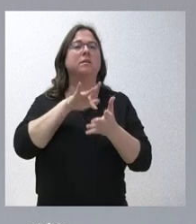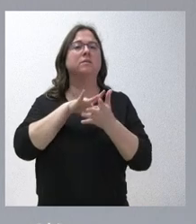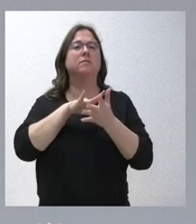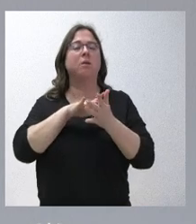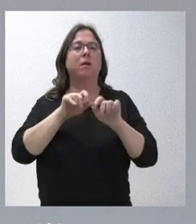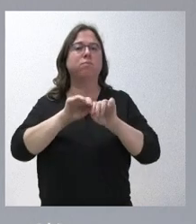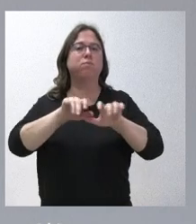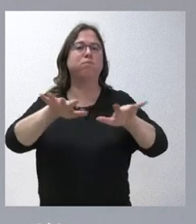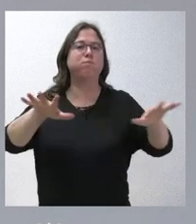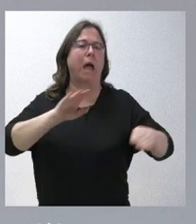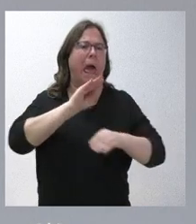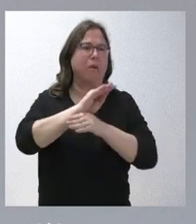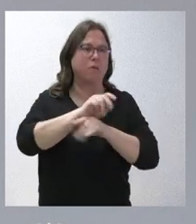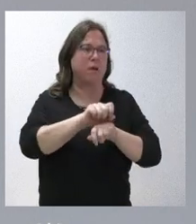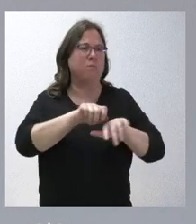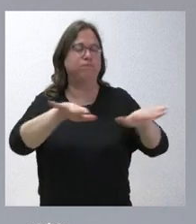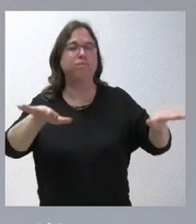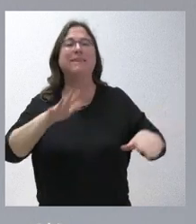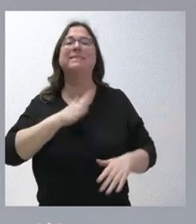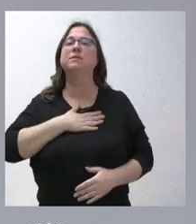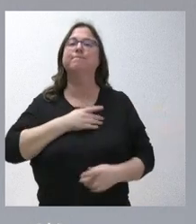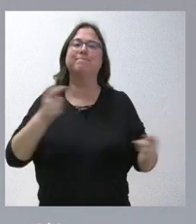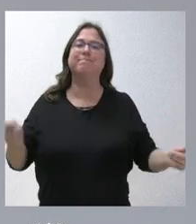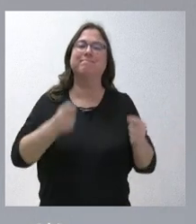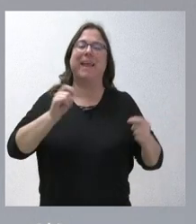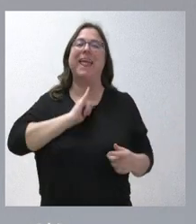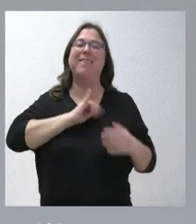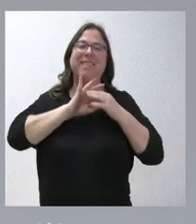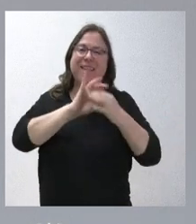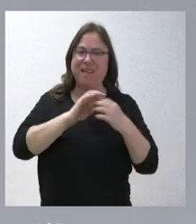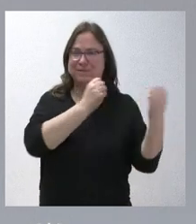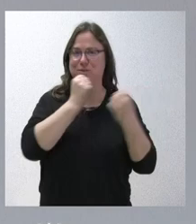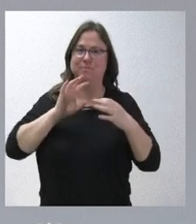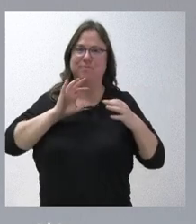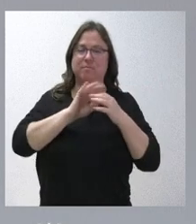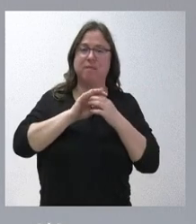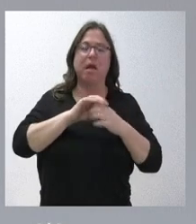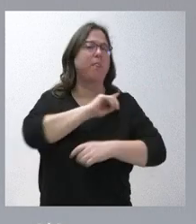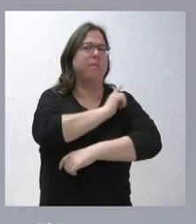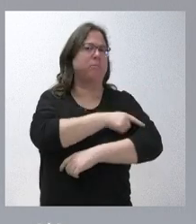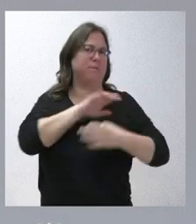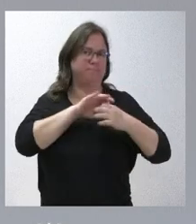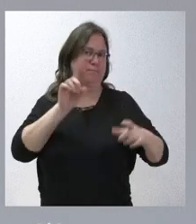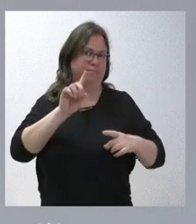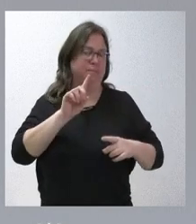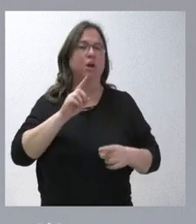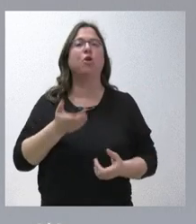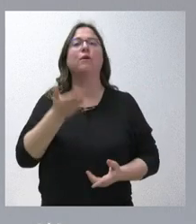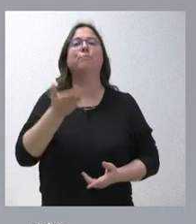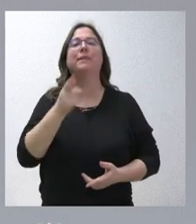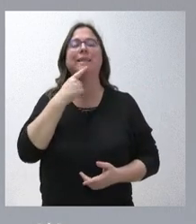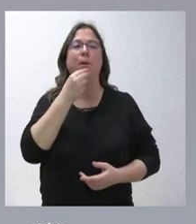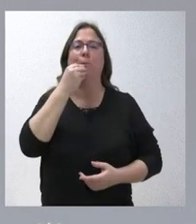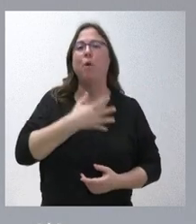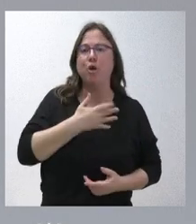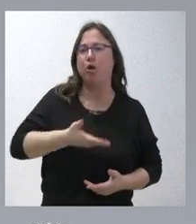estas ayudas Que vuelvo a decir son de patrocinios de identidad institucional no deportiva por lo tanto nos entra a valorar lo buenos y